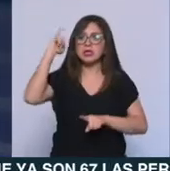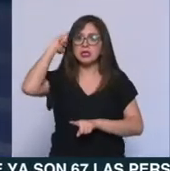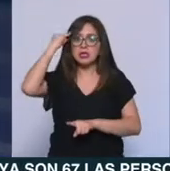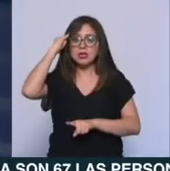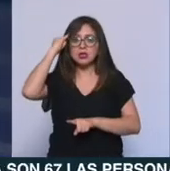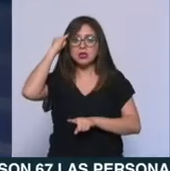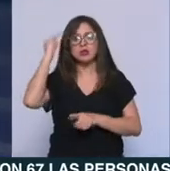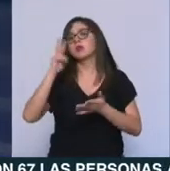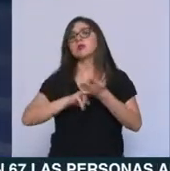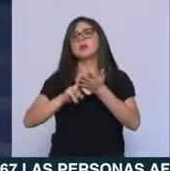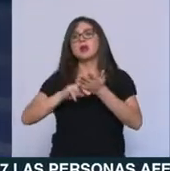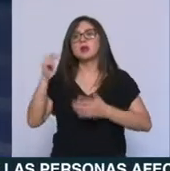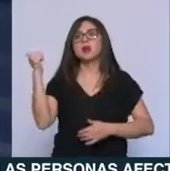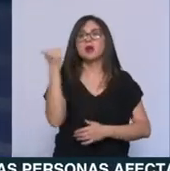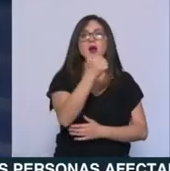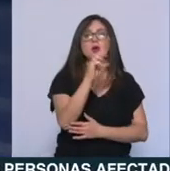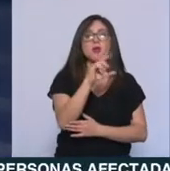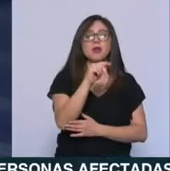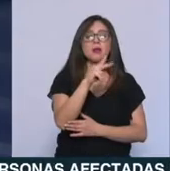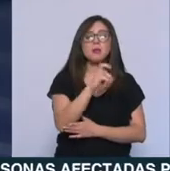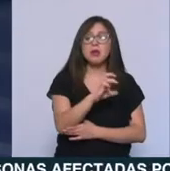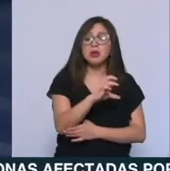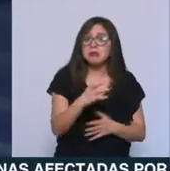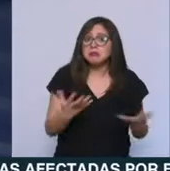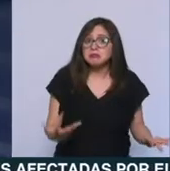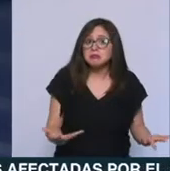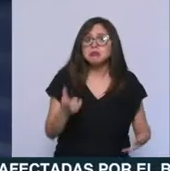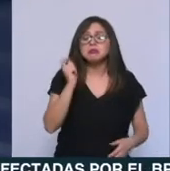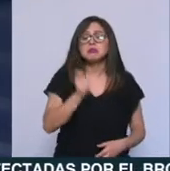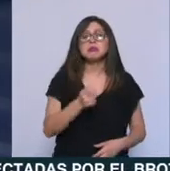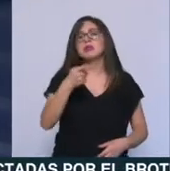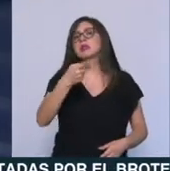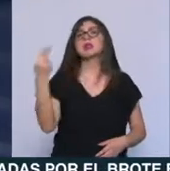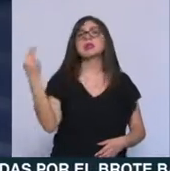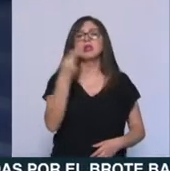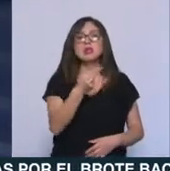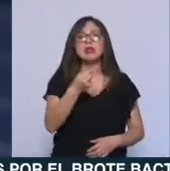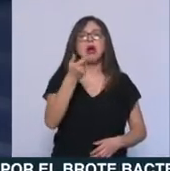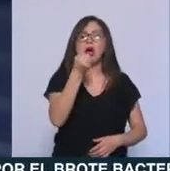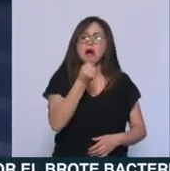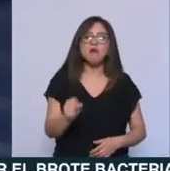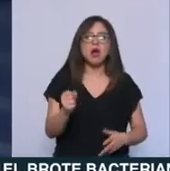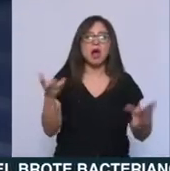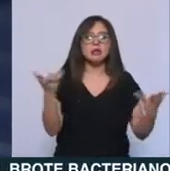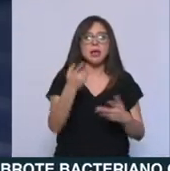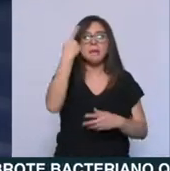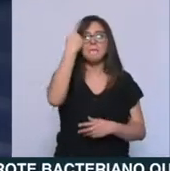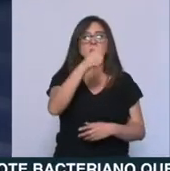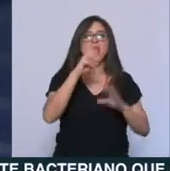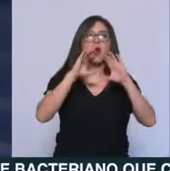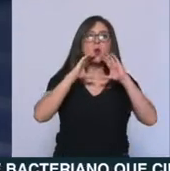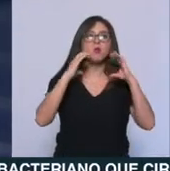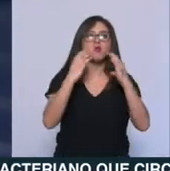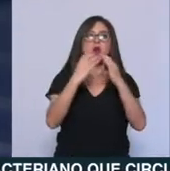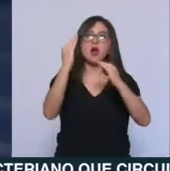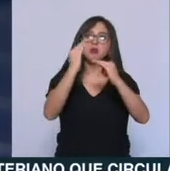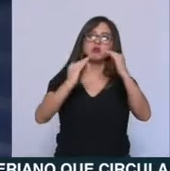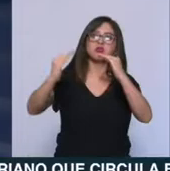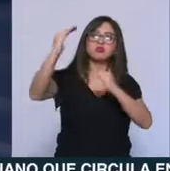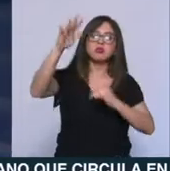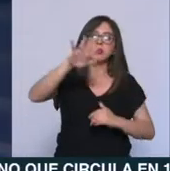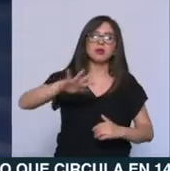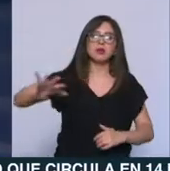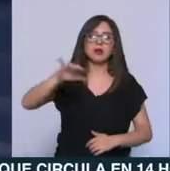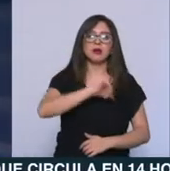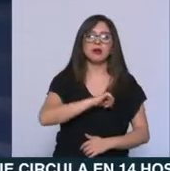doctora Claudia Sheinbaum, aclaró que la obra se hará por ser necesaria para las comunidades de la zona alta de la alcaldía Gustavo A.